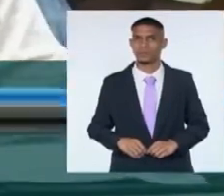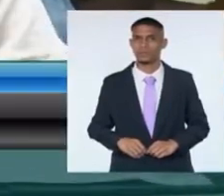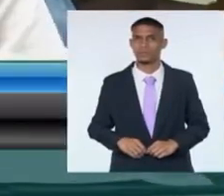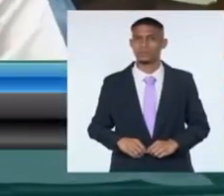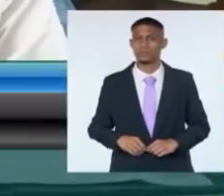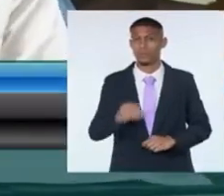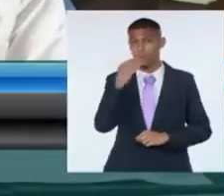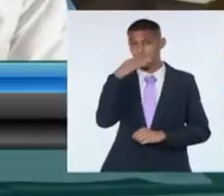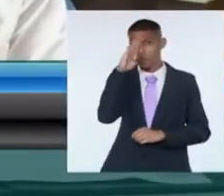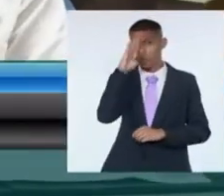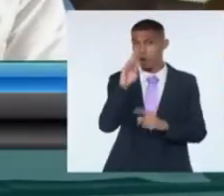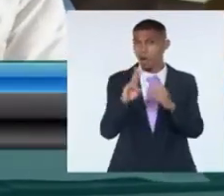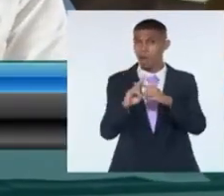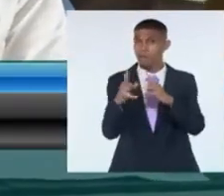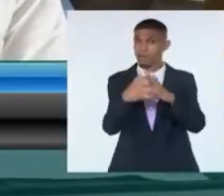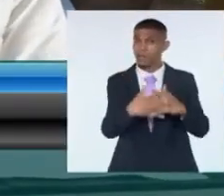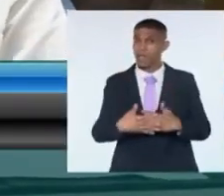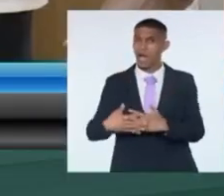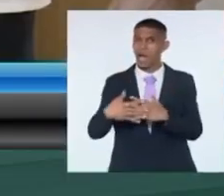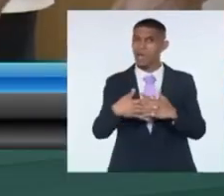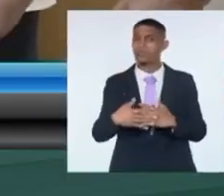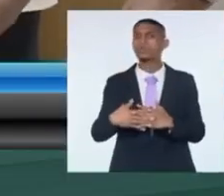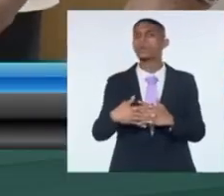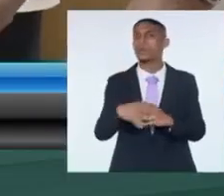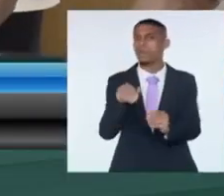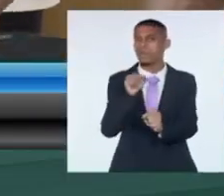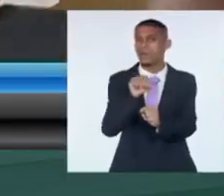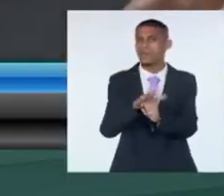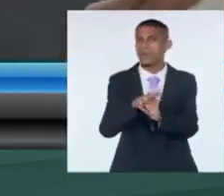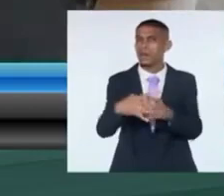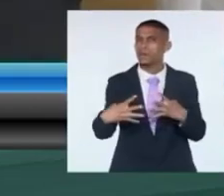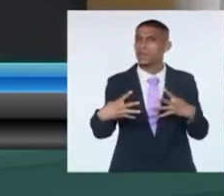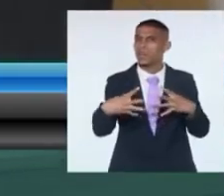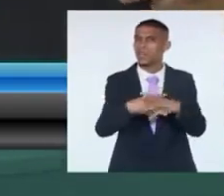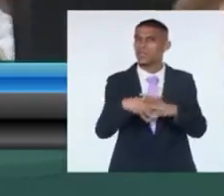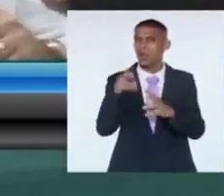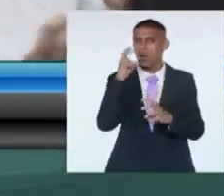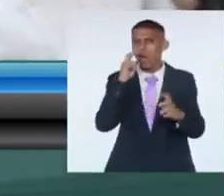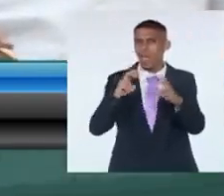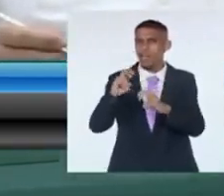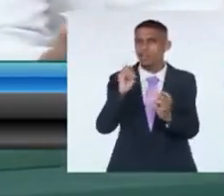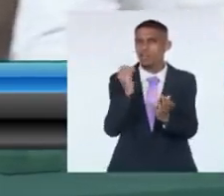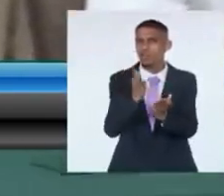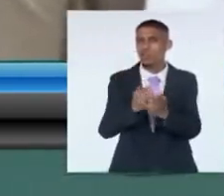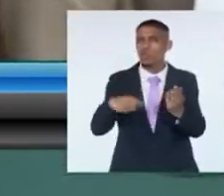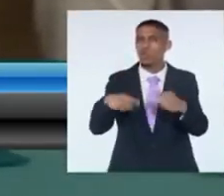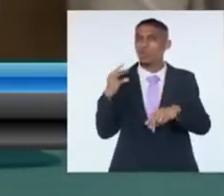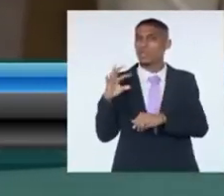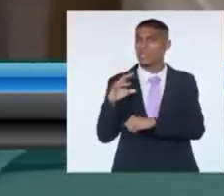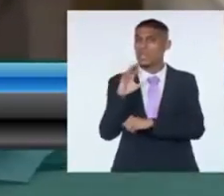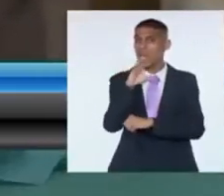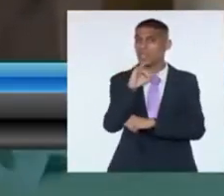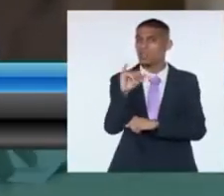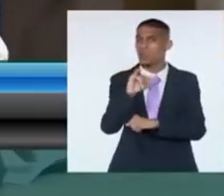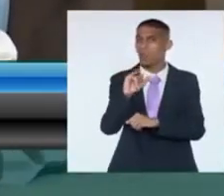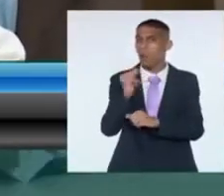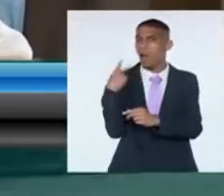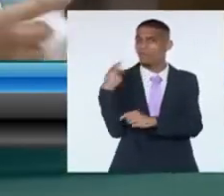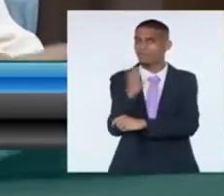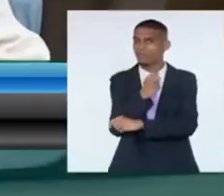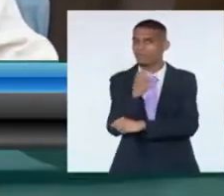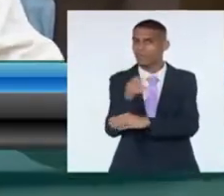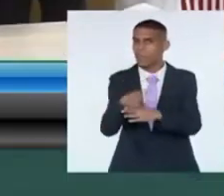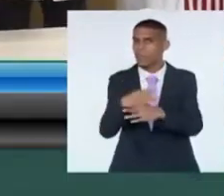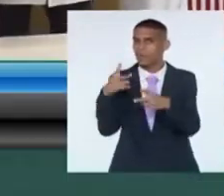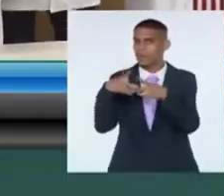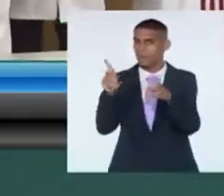Cuba y Estados Unidos estrechan colaboración para estudios de tratamiento contra el cáncer y la formación de especialistas instituciones